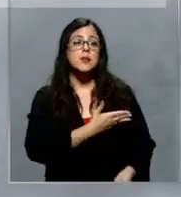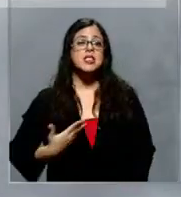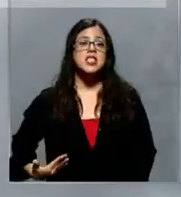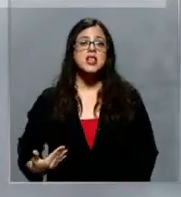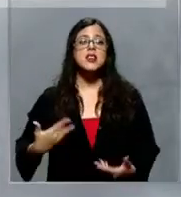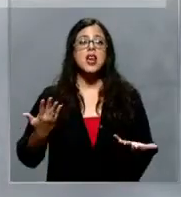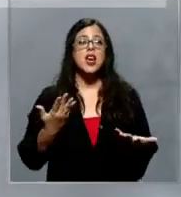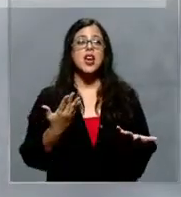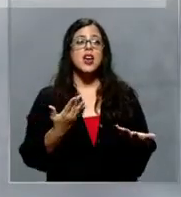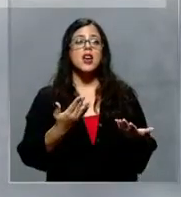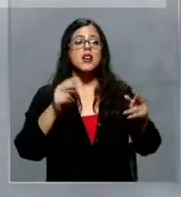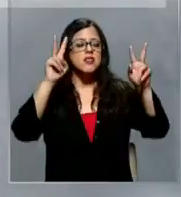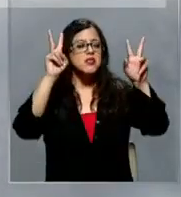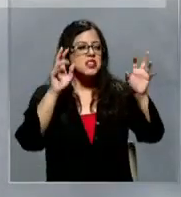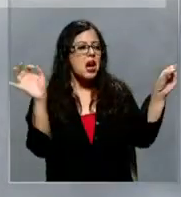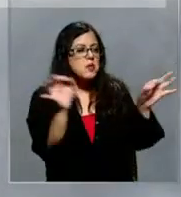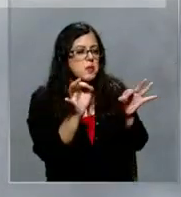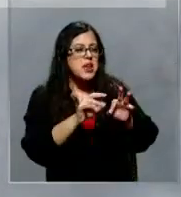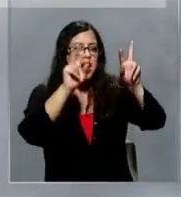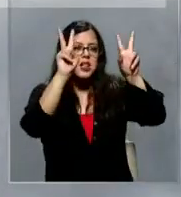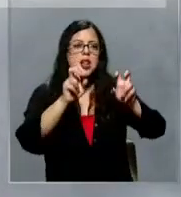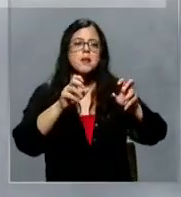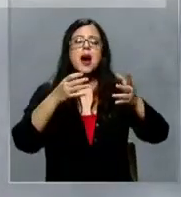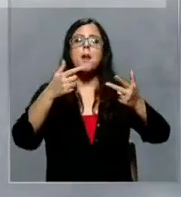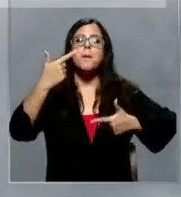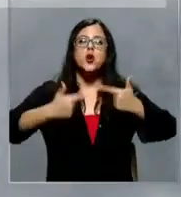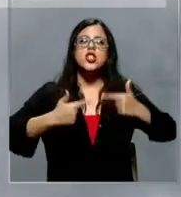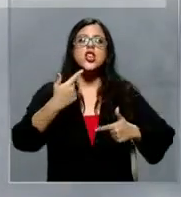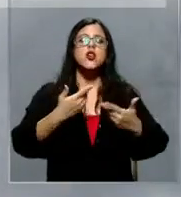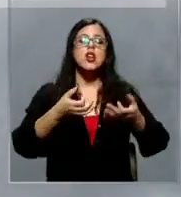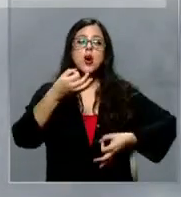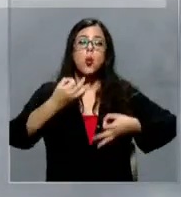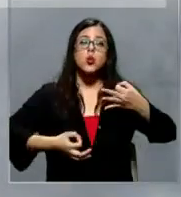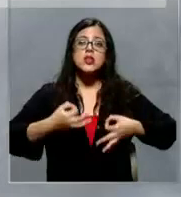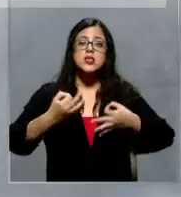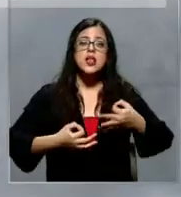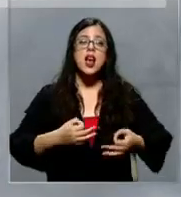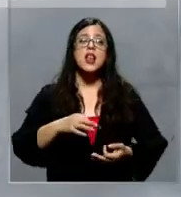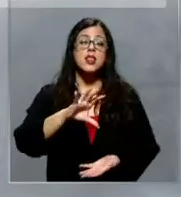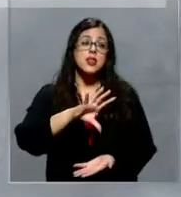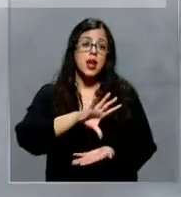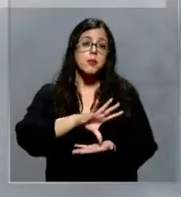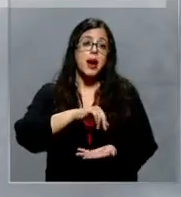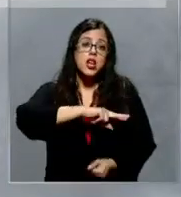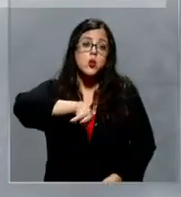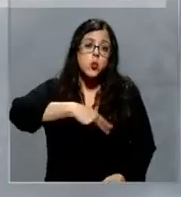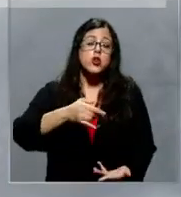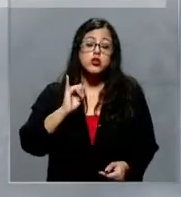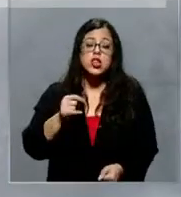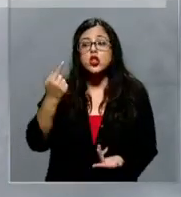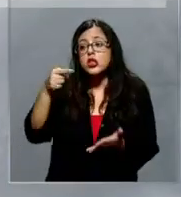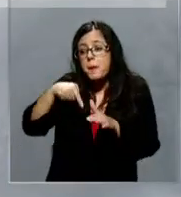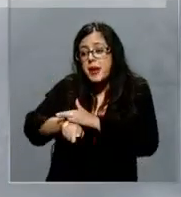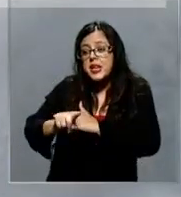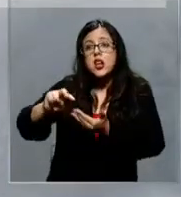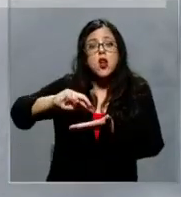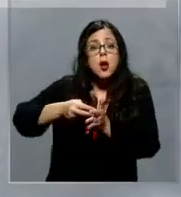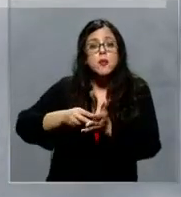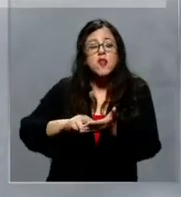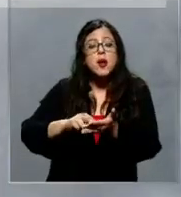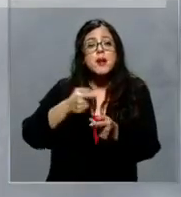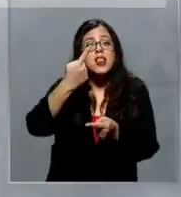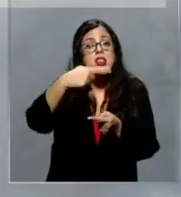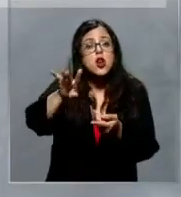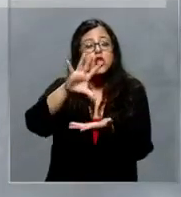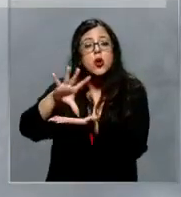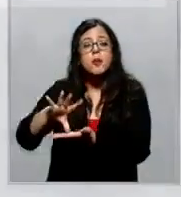temas políticos y judiciales de nuestro país. Y yo creo que ahí el presidente tiene toda la razón. Entonces esto de estar metiéndonos en problemas de otras